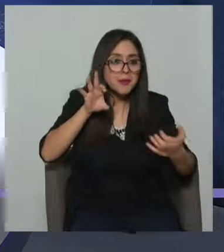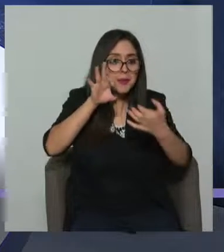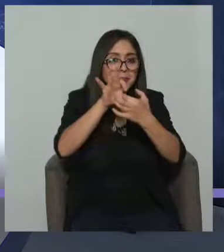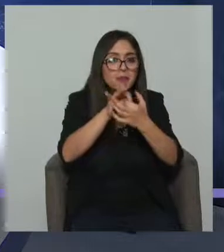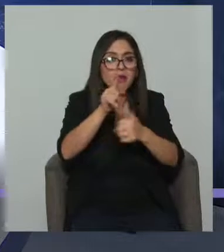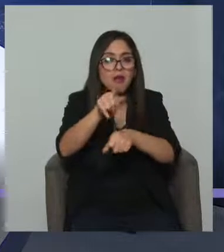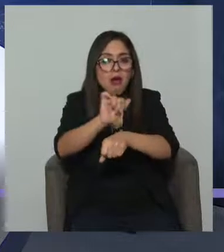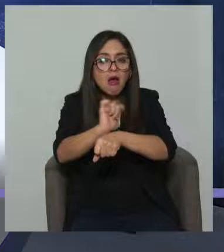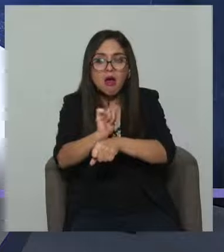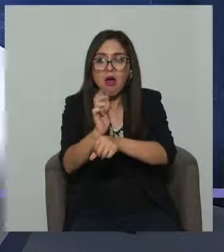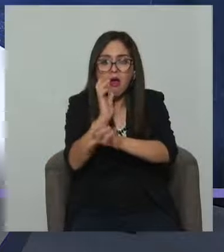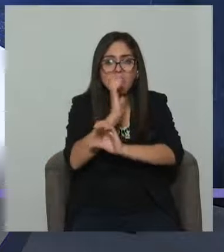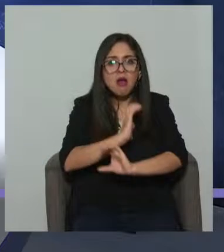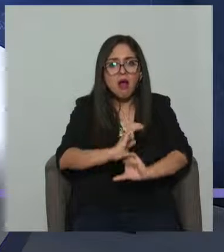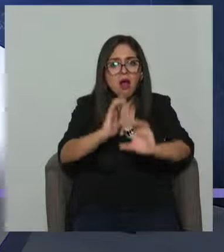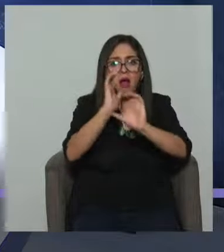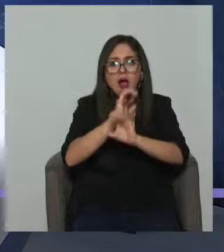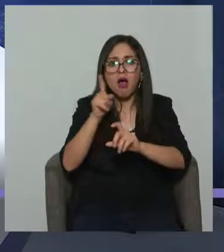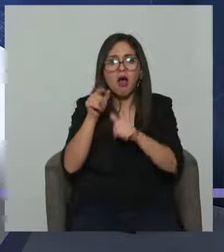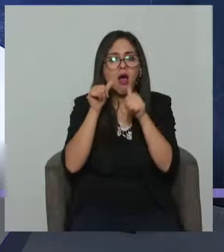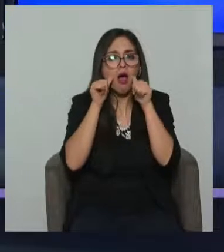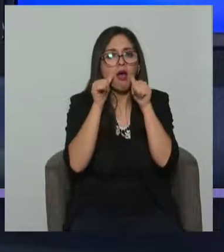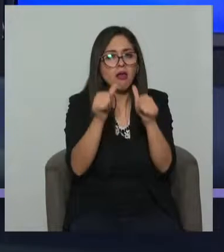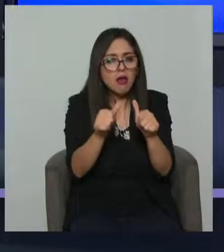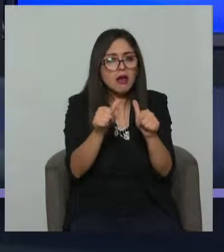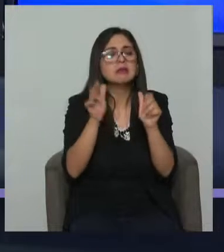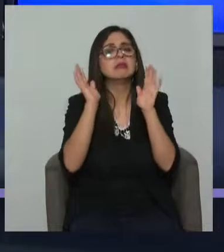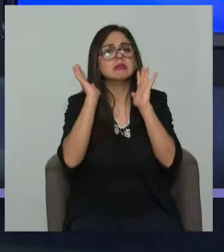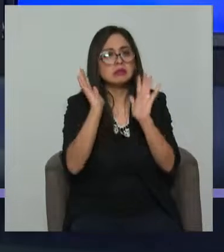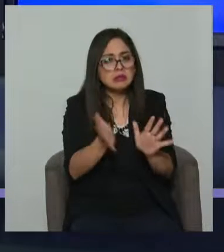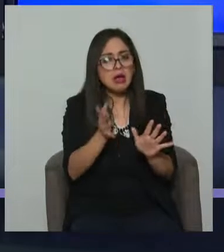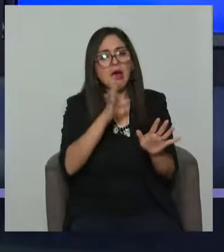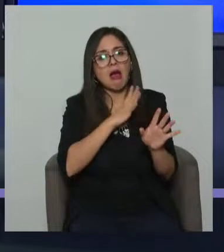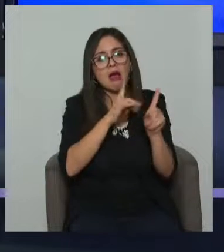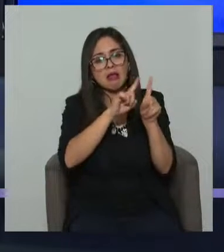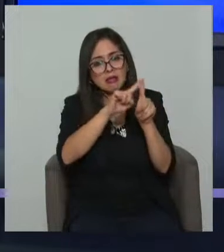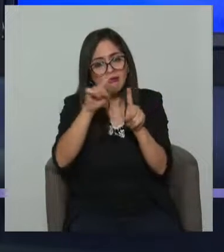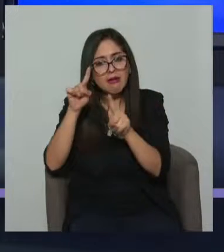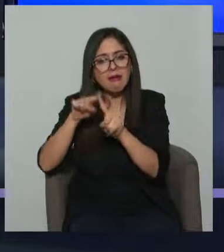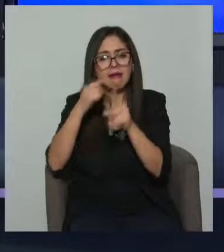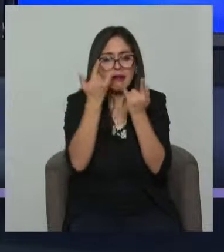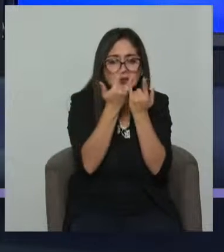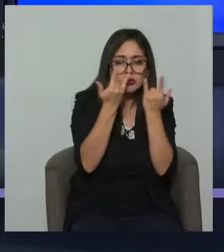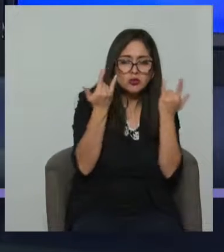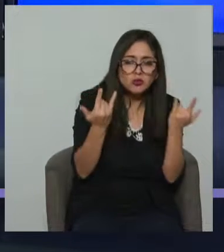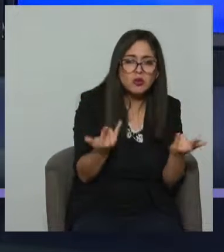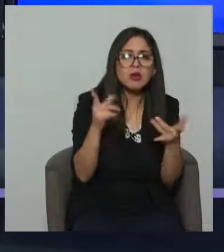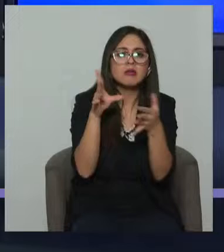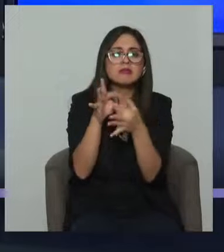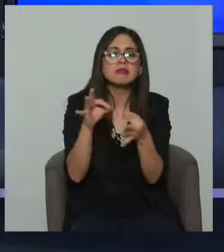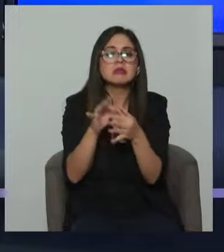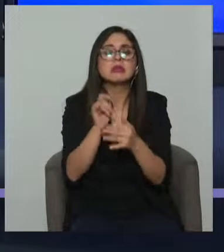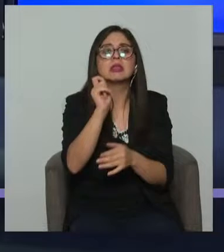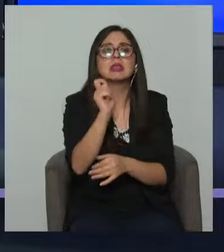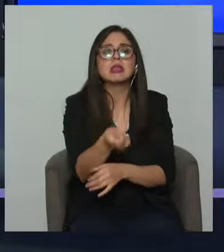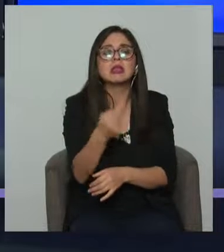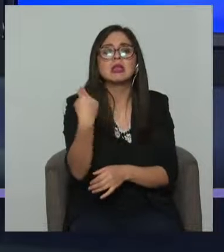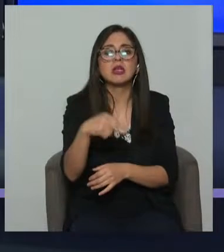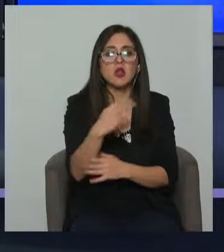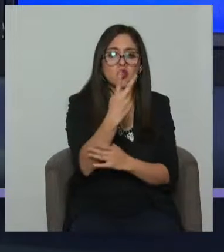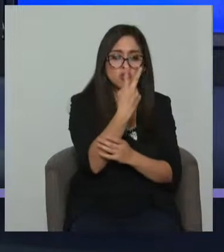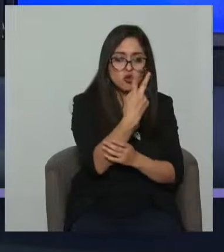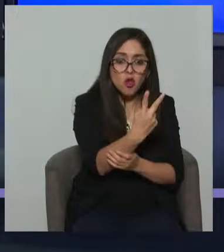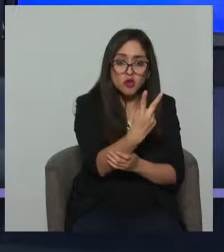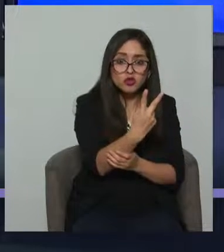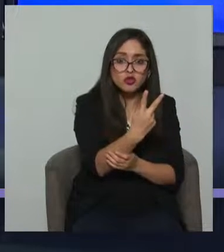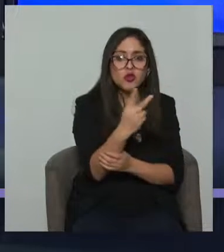actrices, estuvieron muy atentos. Ya hay un par de crónicas y alguna crítica de lo que fue 2 de 90, esta